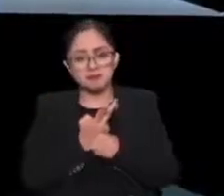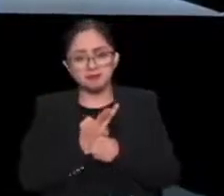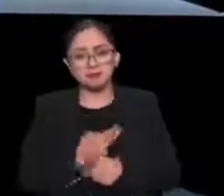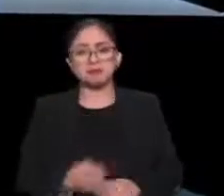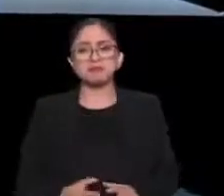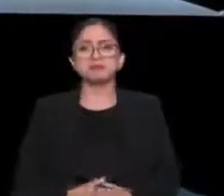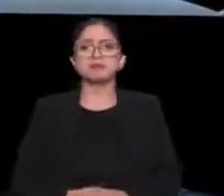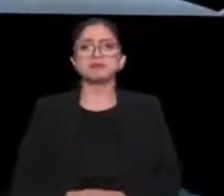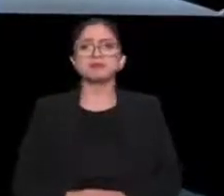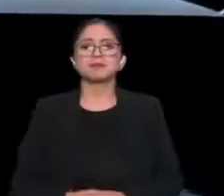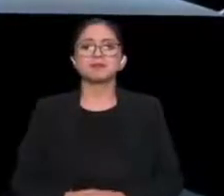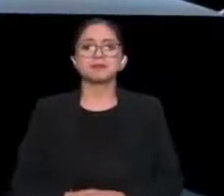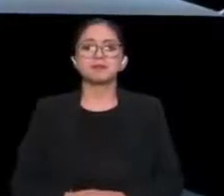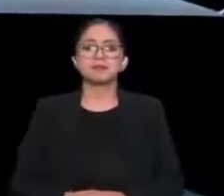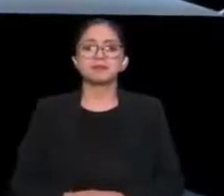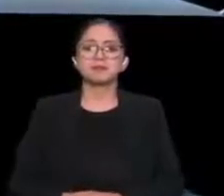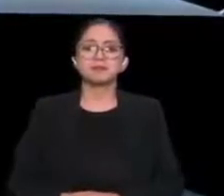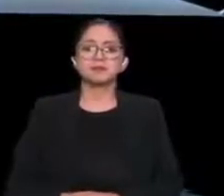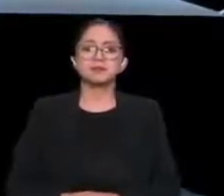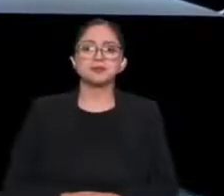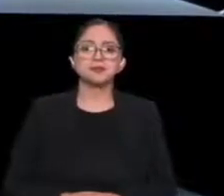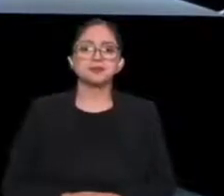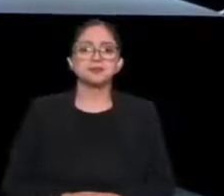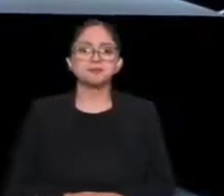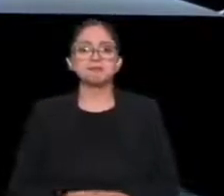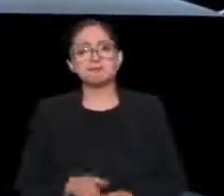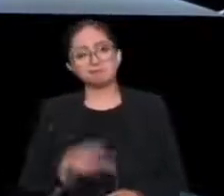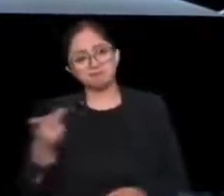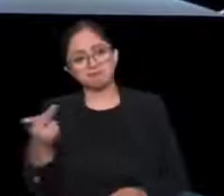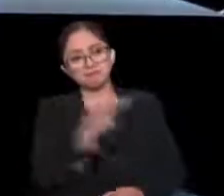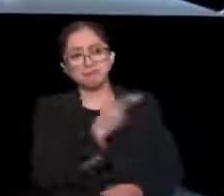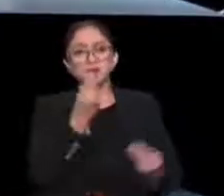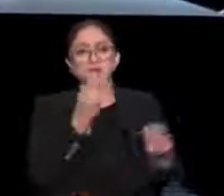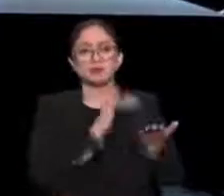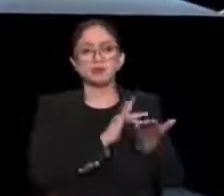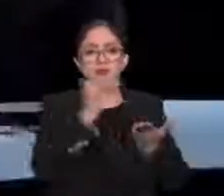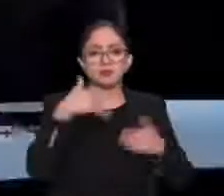corriente. Muchas gracias. Queridos, muchas gracias. Gracias. Nos vemos el próximo jueves.